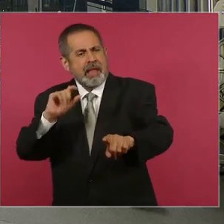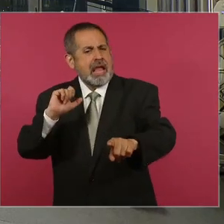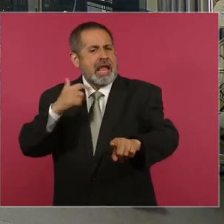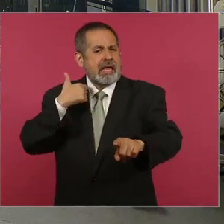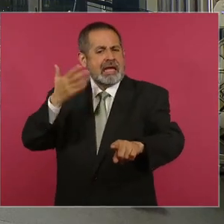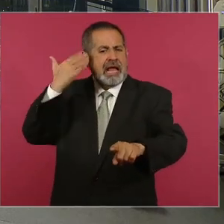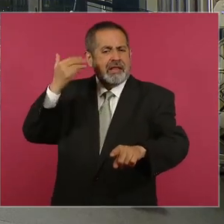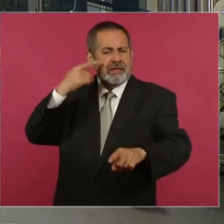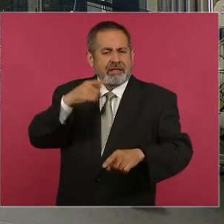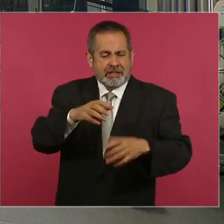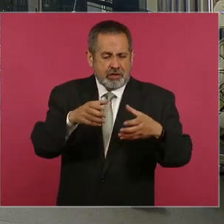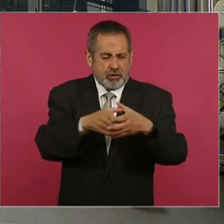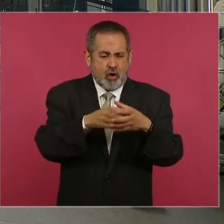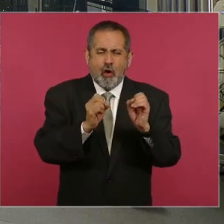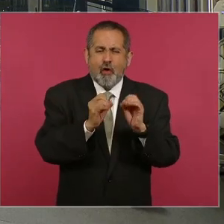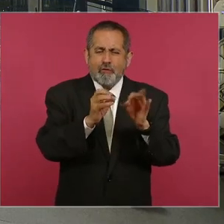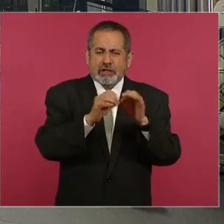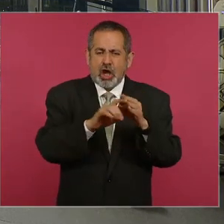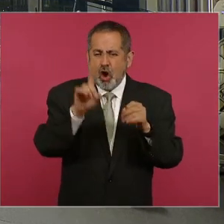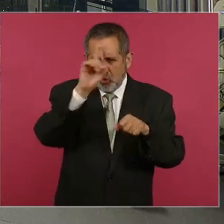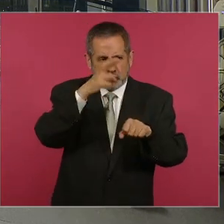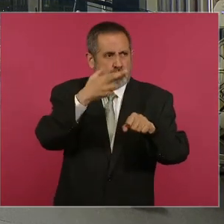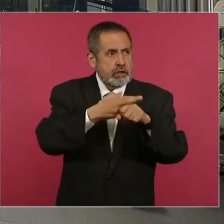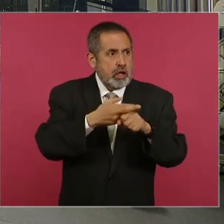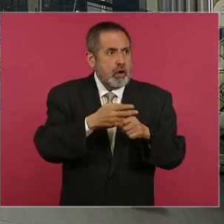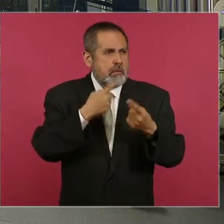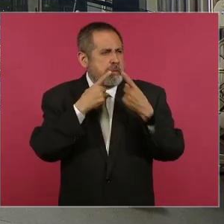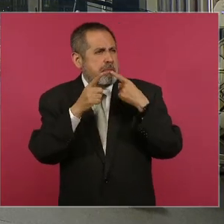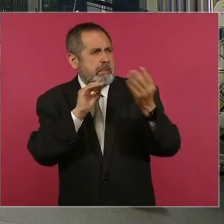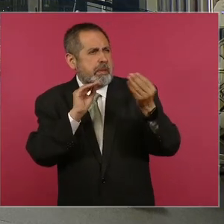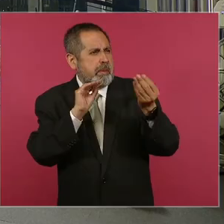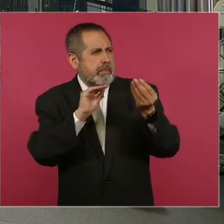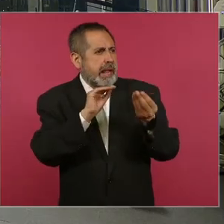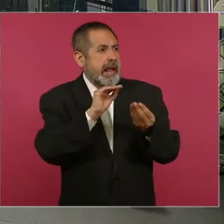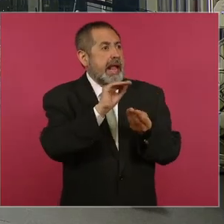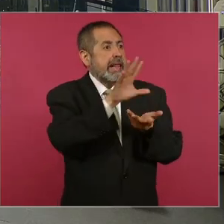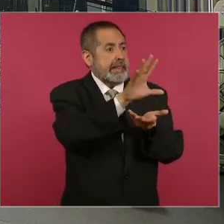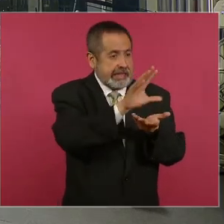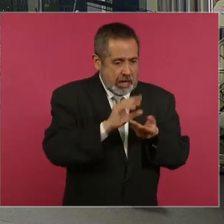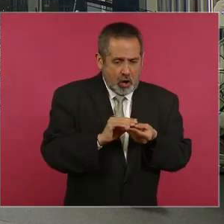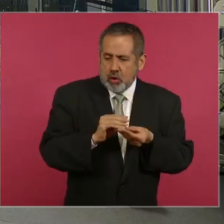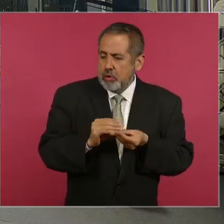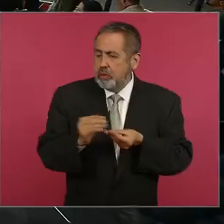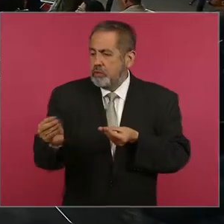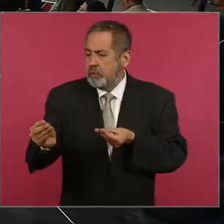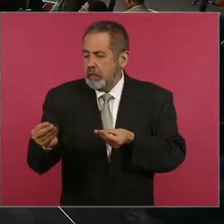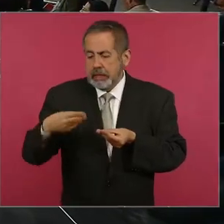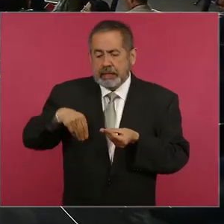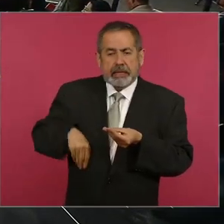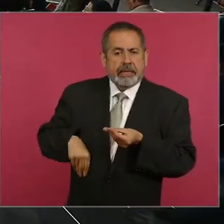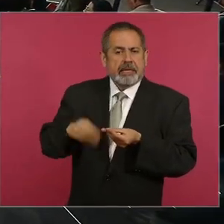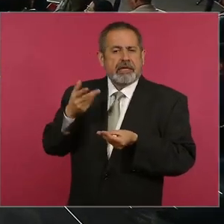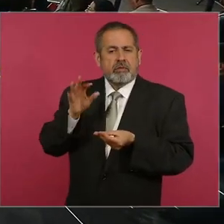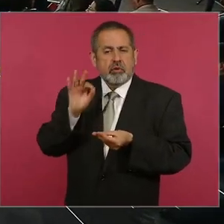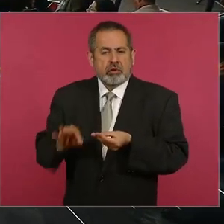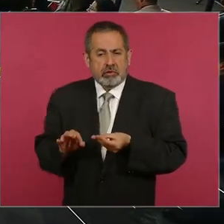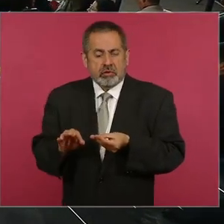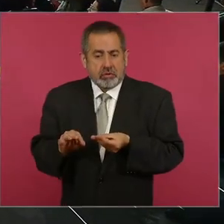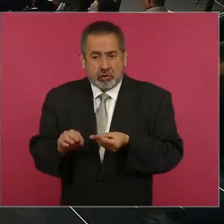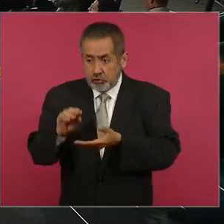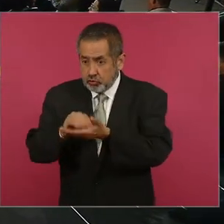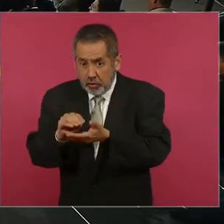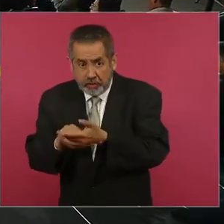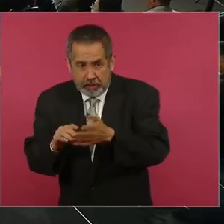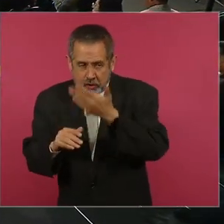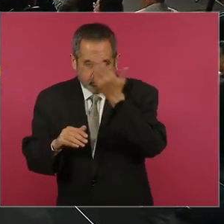de ISR y 2% sobre nómina para universidades y municipios. Se daba mucho también ese, no sé si todavía exista o por ahí existe